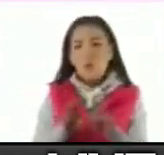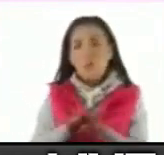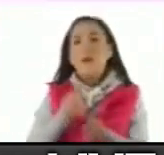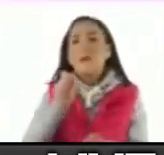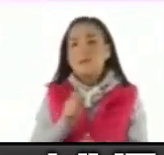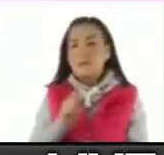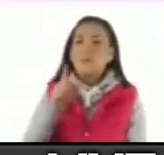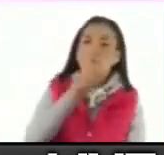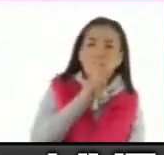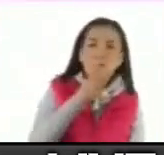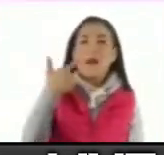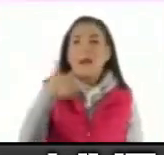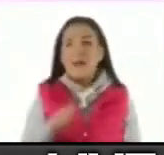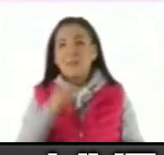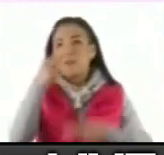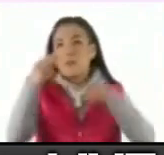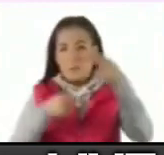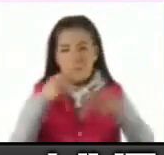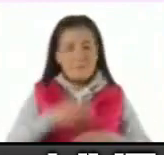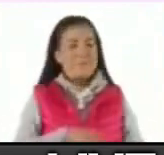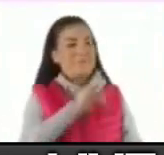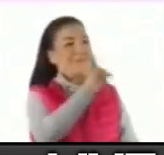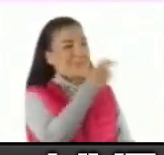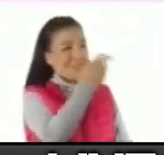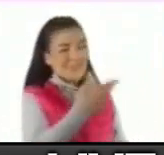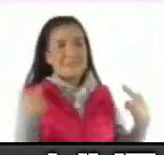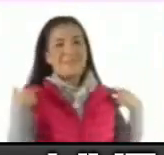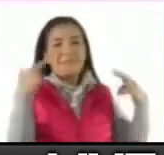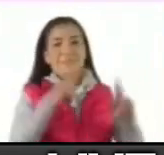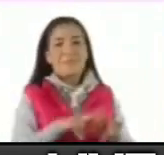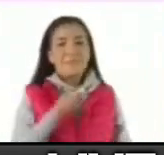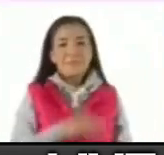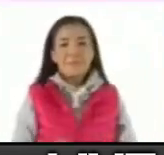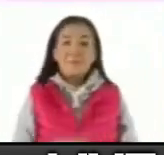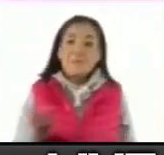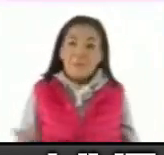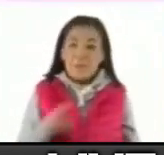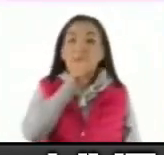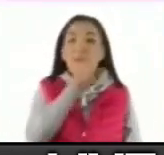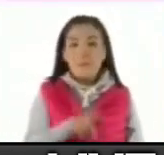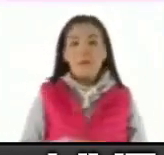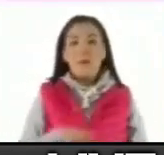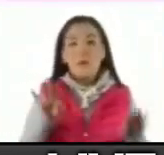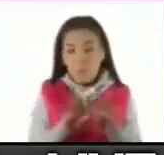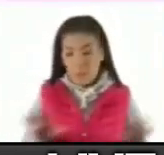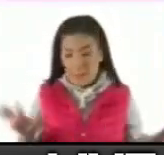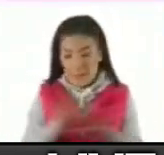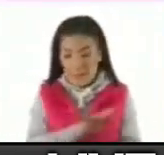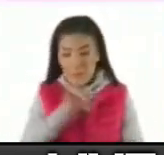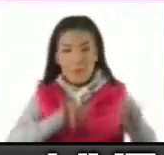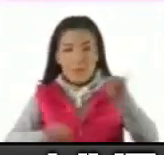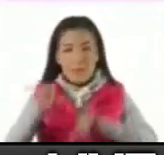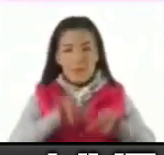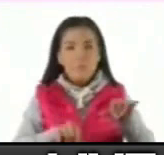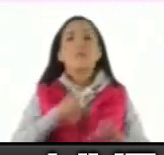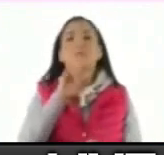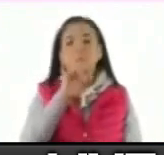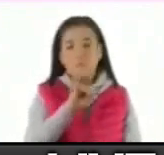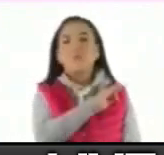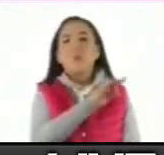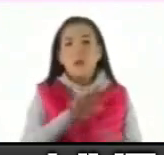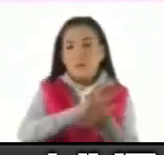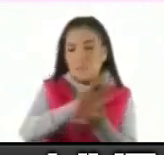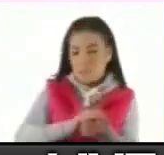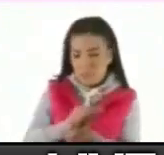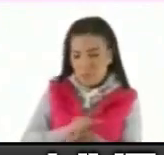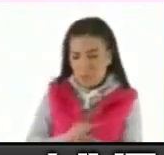agregación. Efectivamente, mi querido profesor. En tanto, los cambios químicos son aquellos que sí cambian la estructura